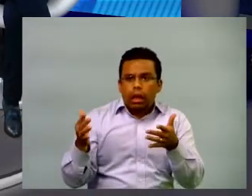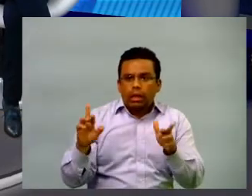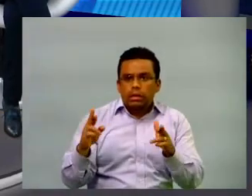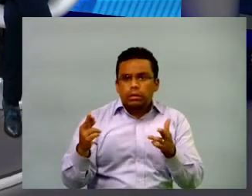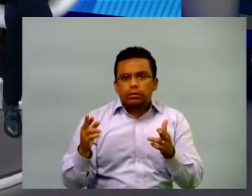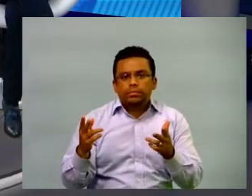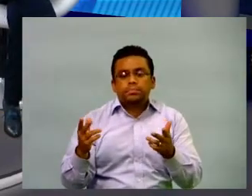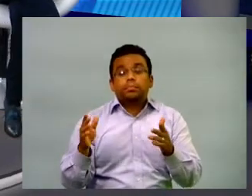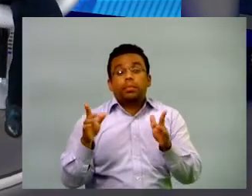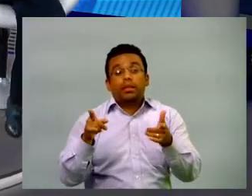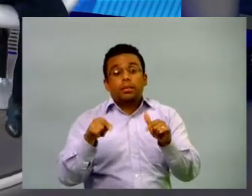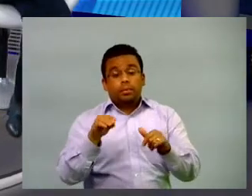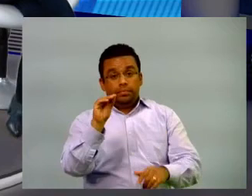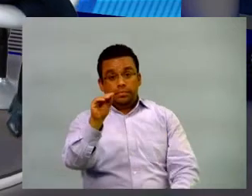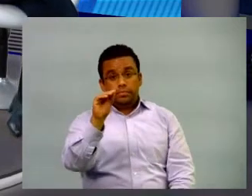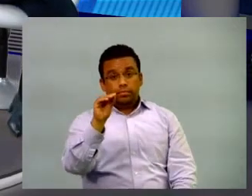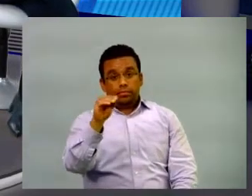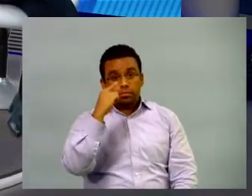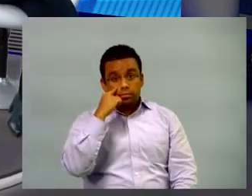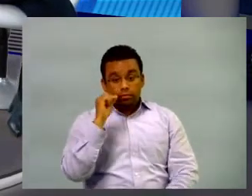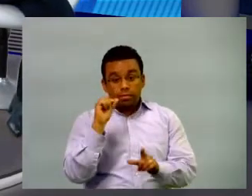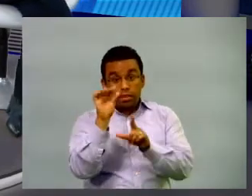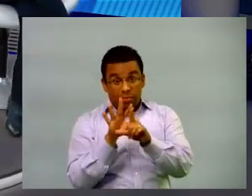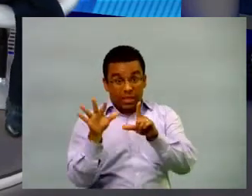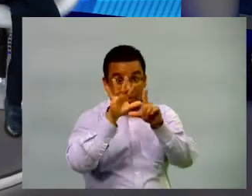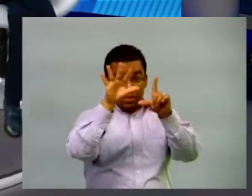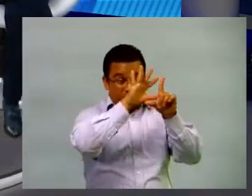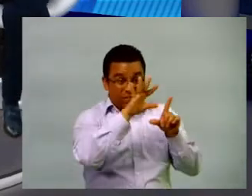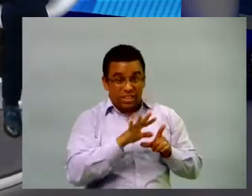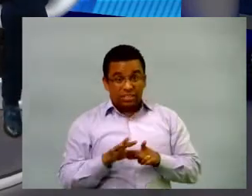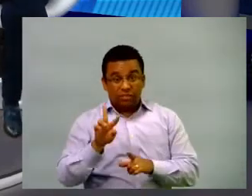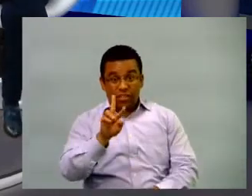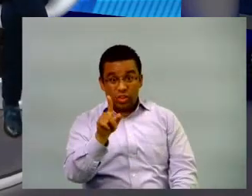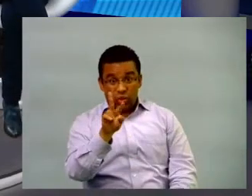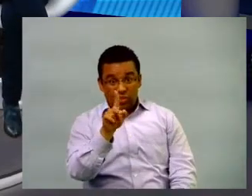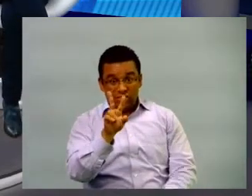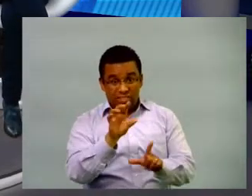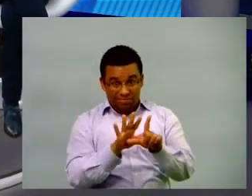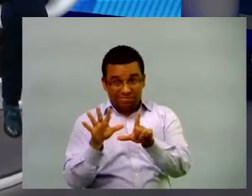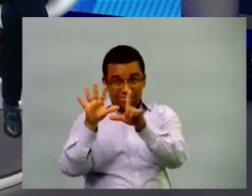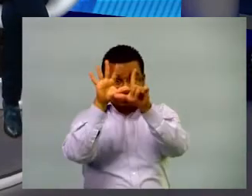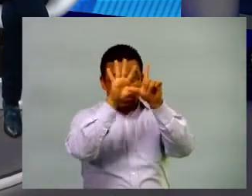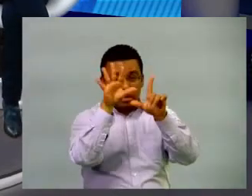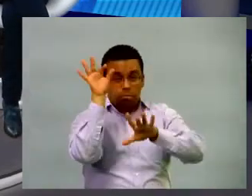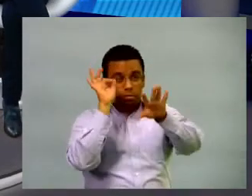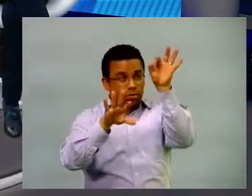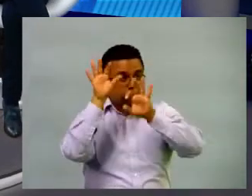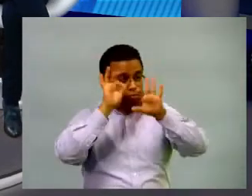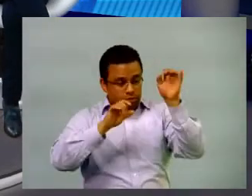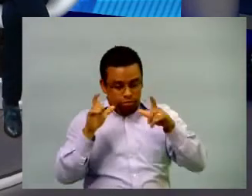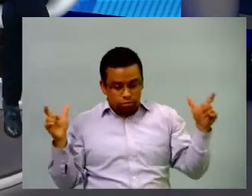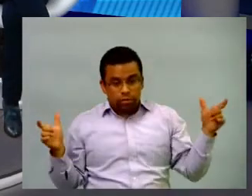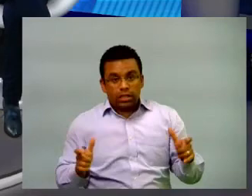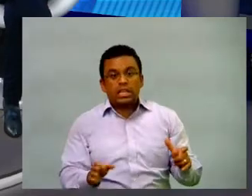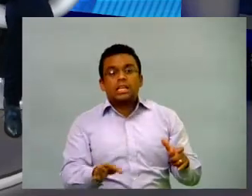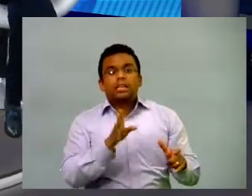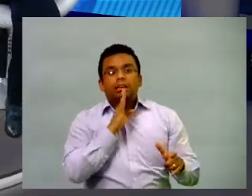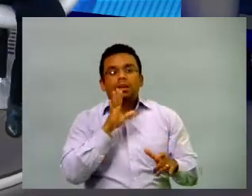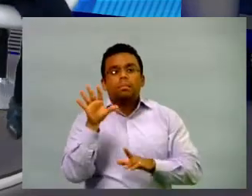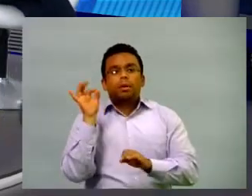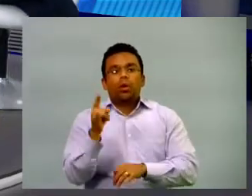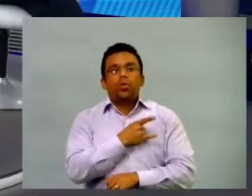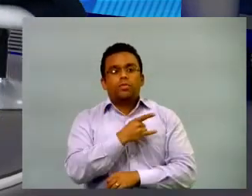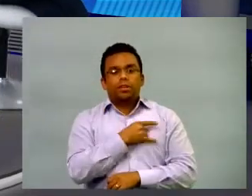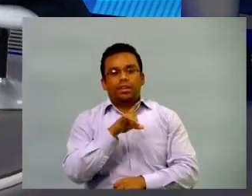También contarles un datico interesante. Estas experiencias, 21 en total, fueron seleccionadas por 15